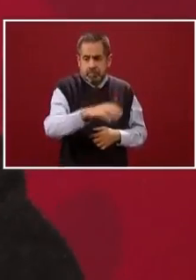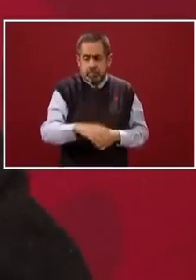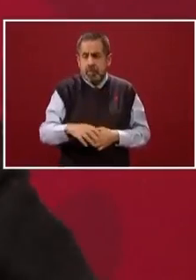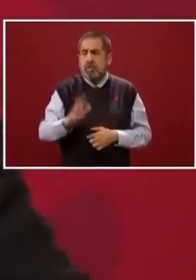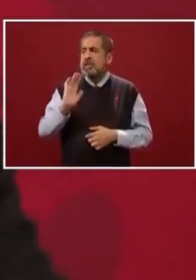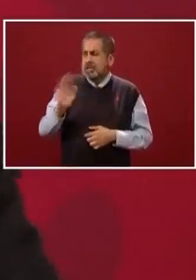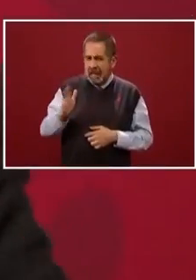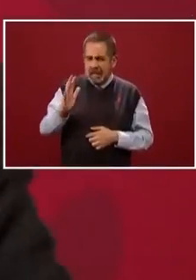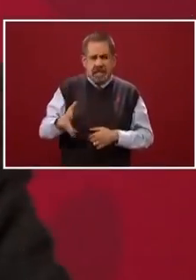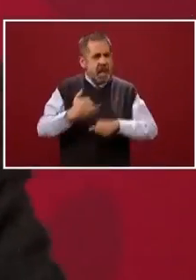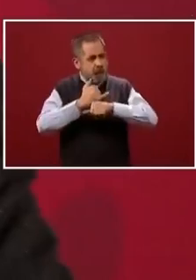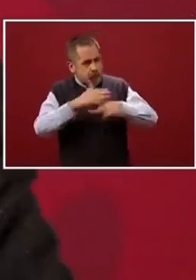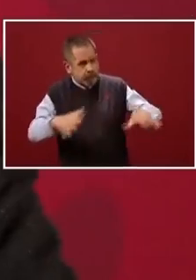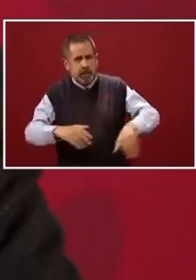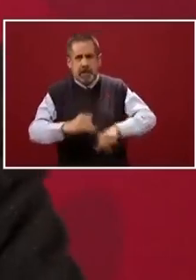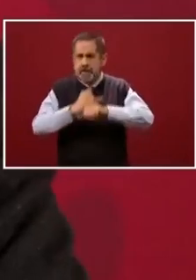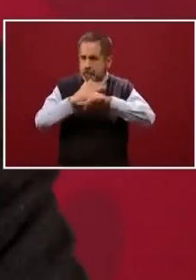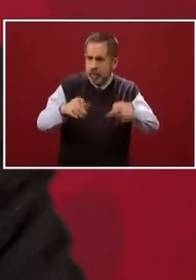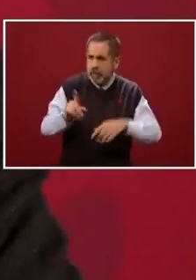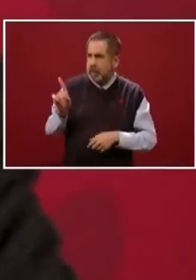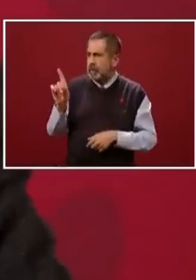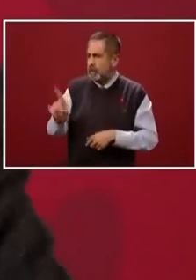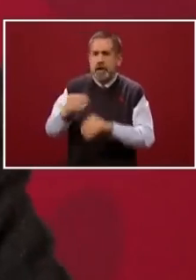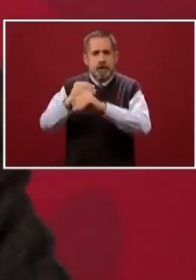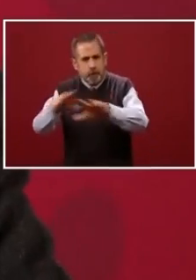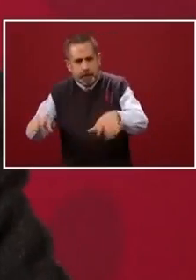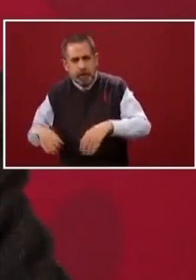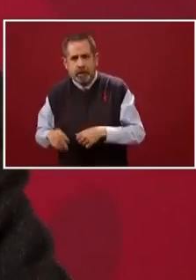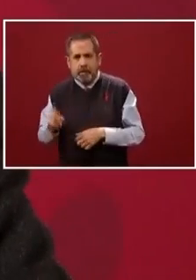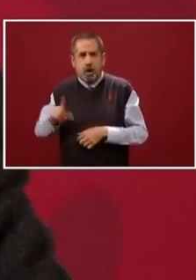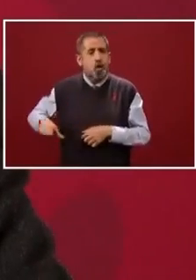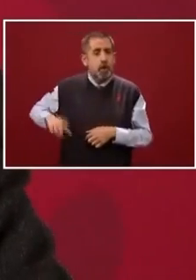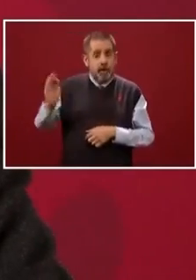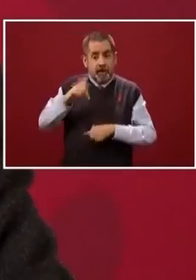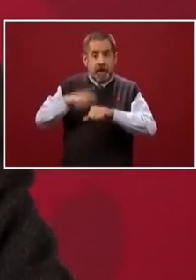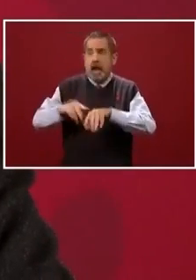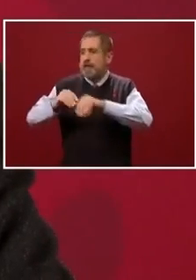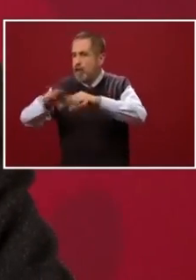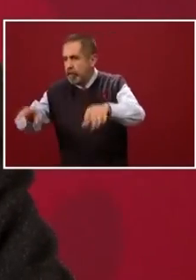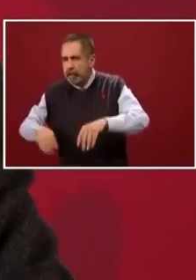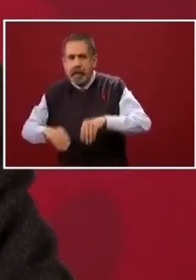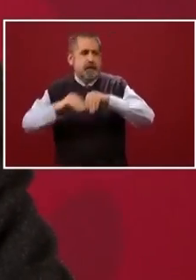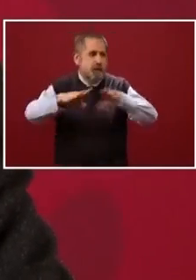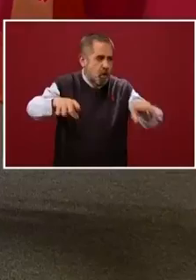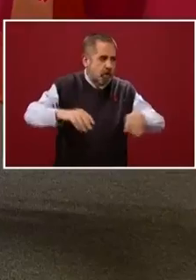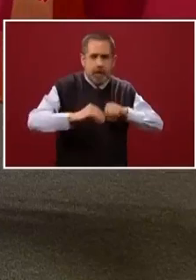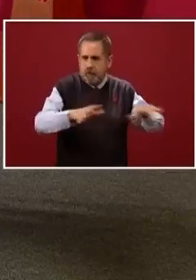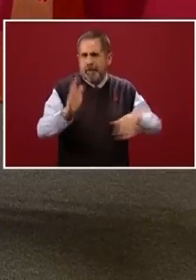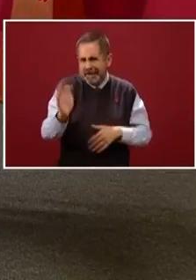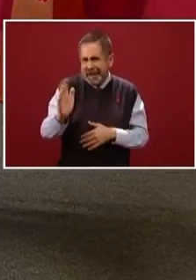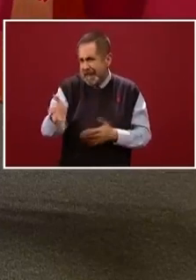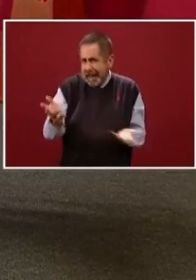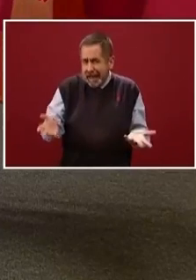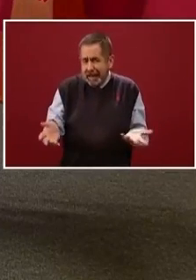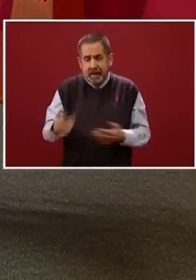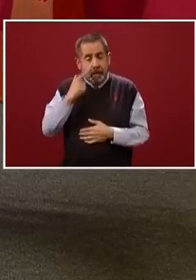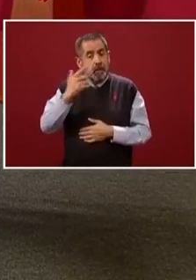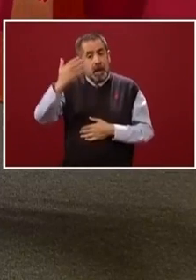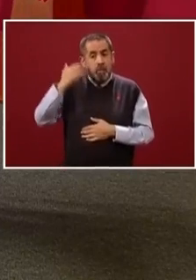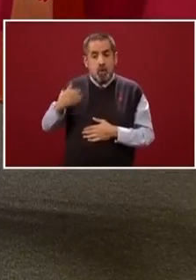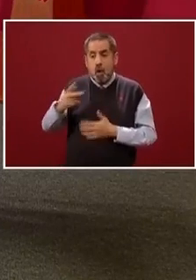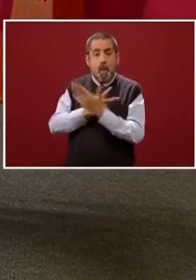informados por distintos mecanismos que tiene el gobierno federal. Por ejemplo, en toda la estructura